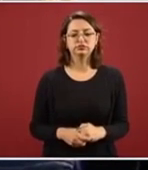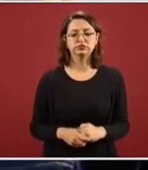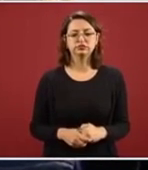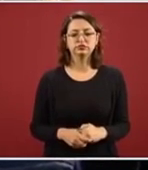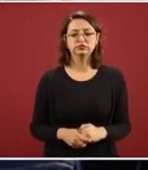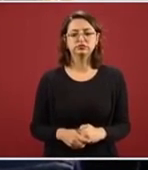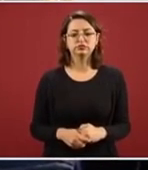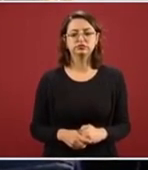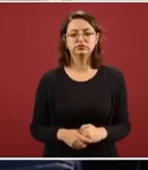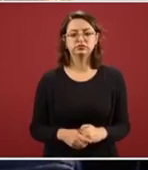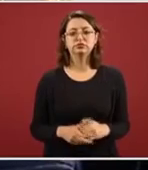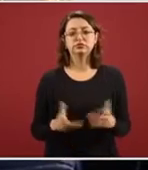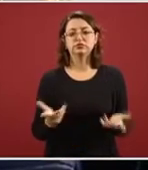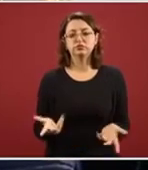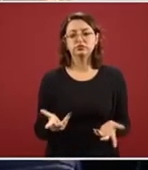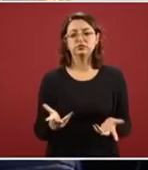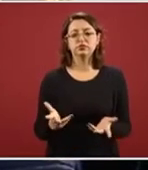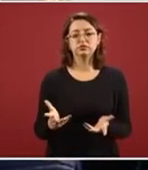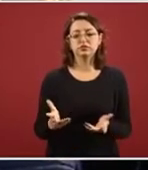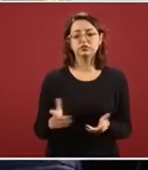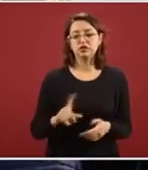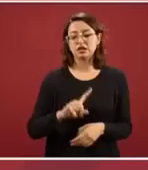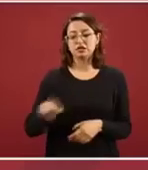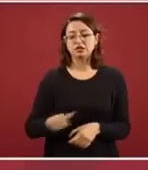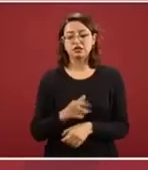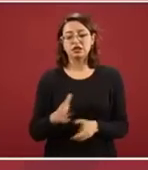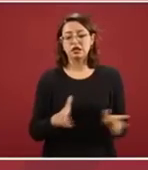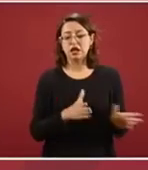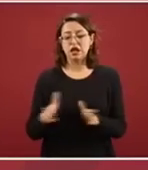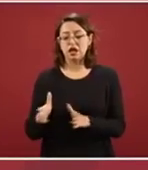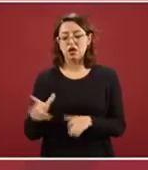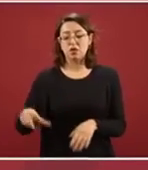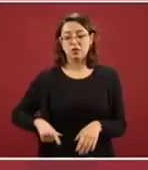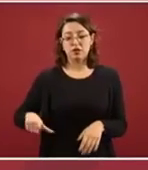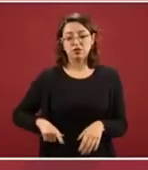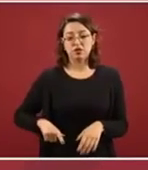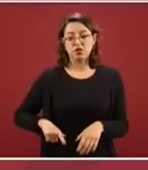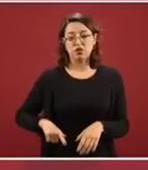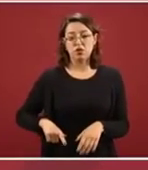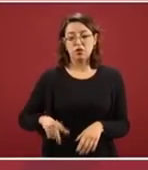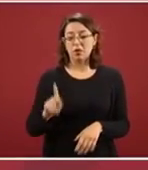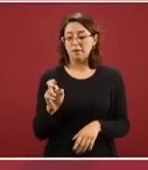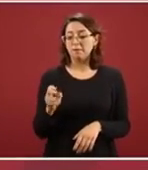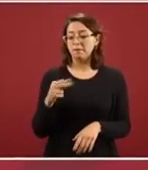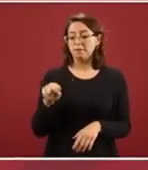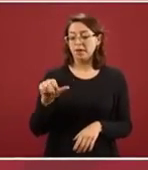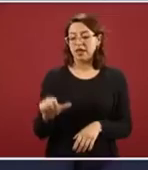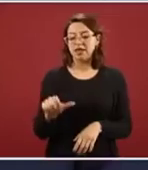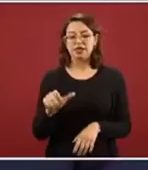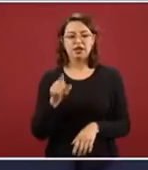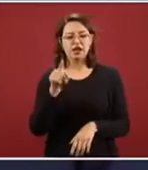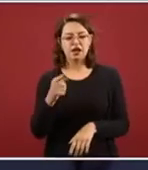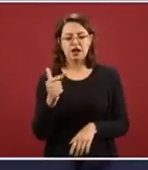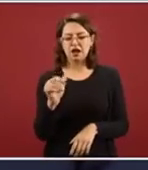pudo ser en el gobierno de Peña, porque parece que García Luna tenía unas empresas